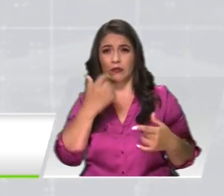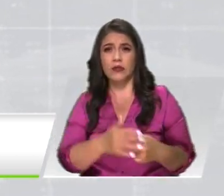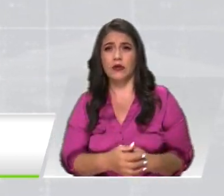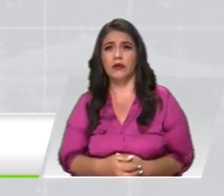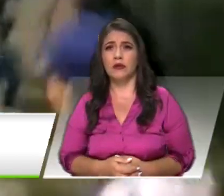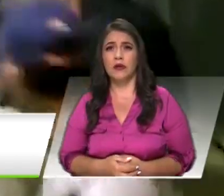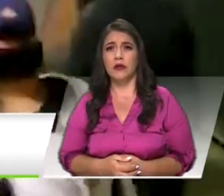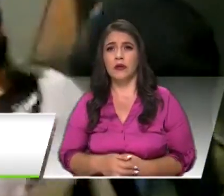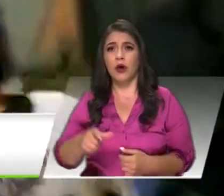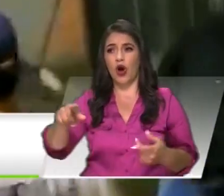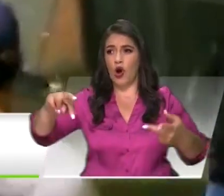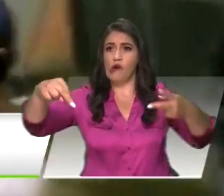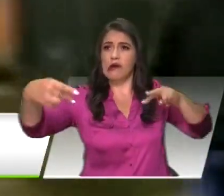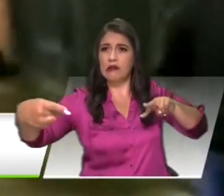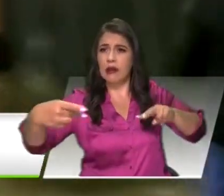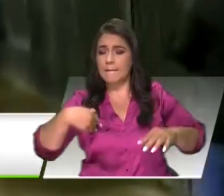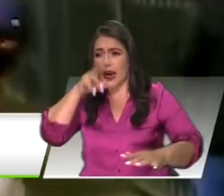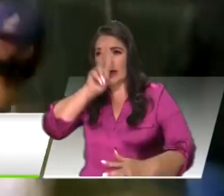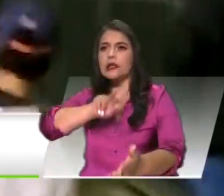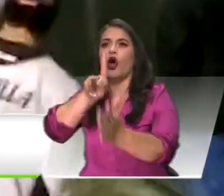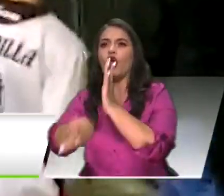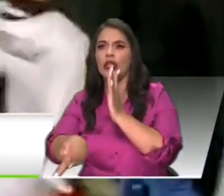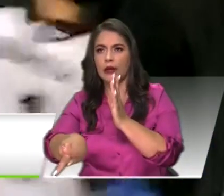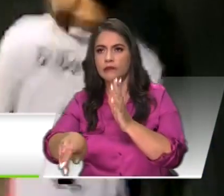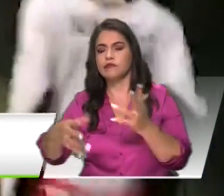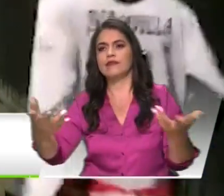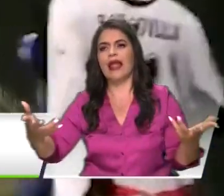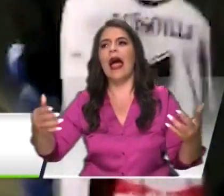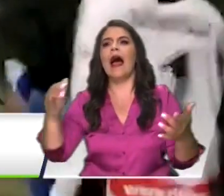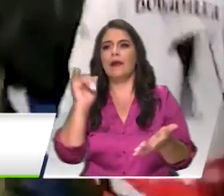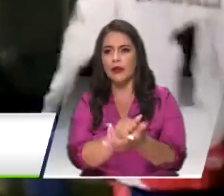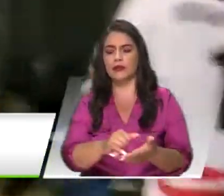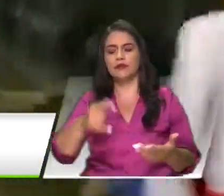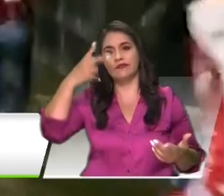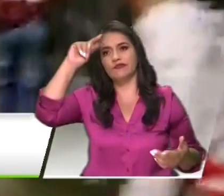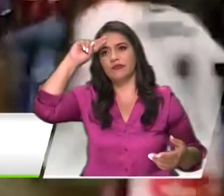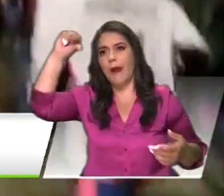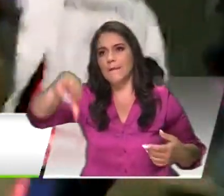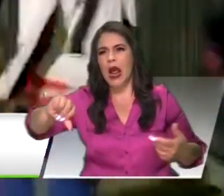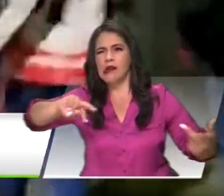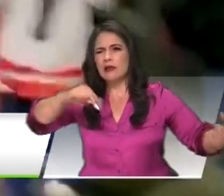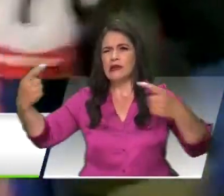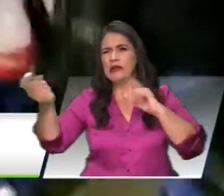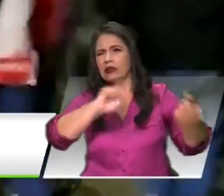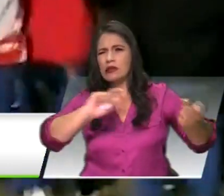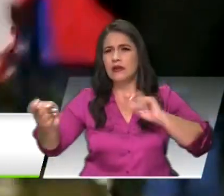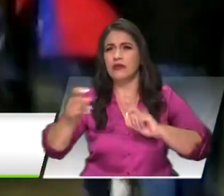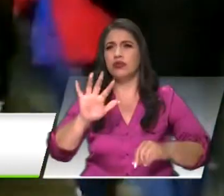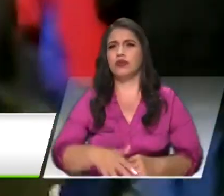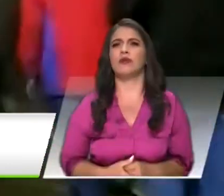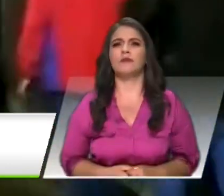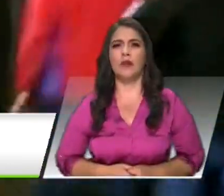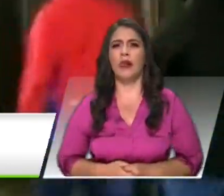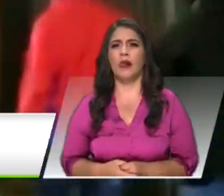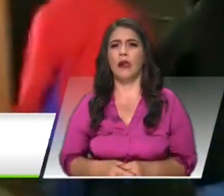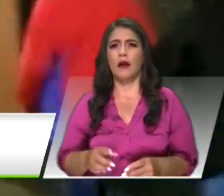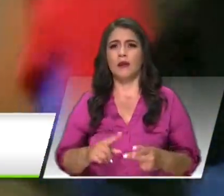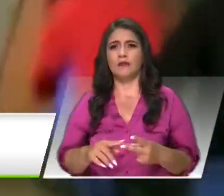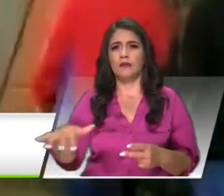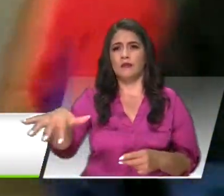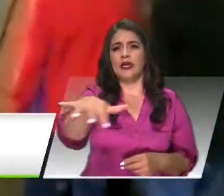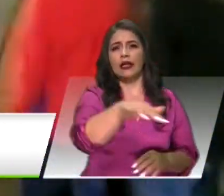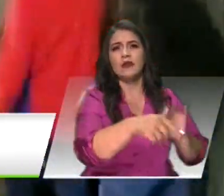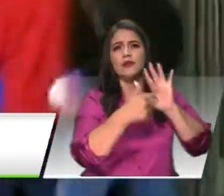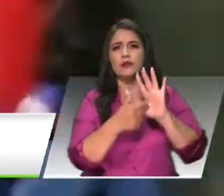hinchada contraria como una agresión, lo que llevó a un enfrentamiento con objetos contundentes. Piedras y pólvora también fueron parte de